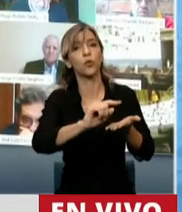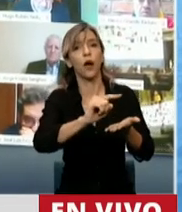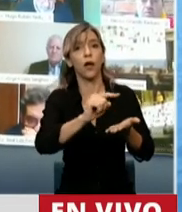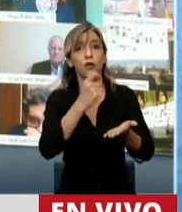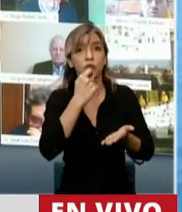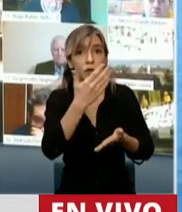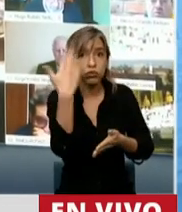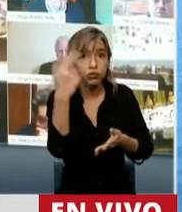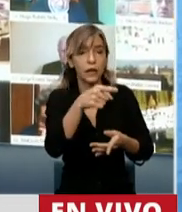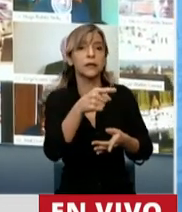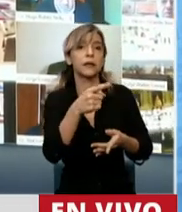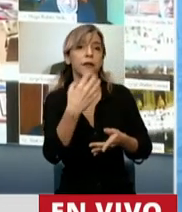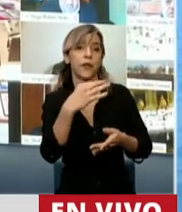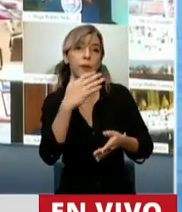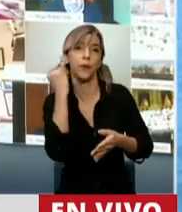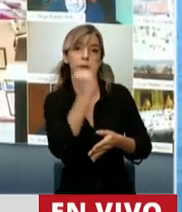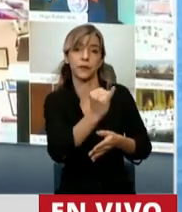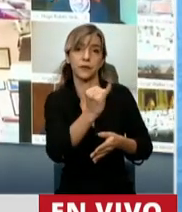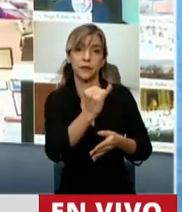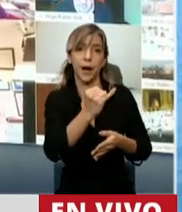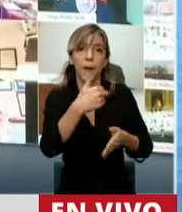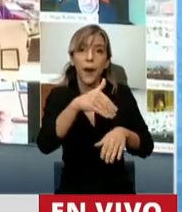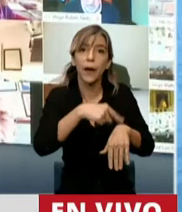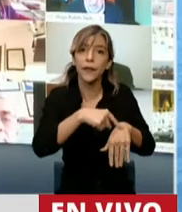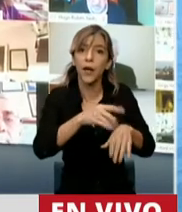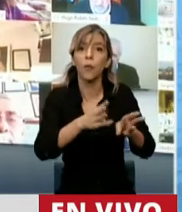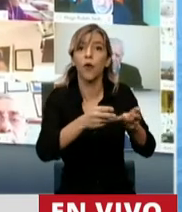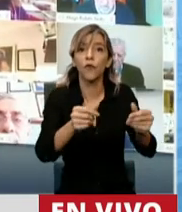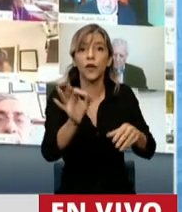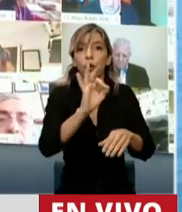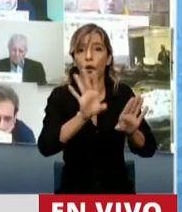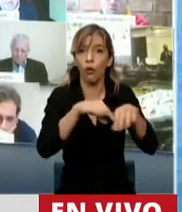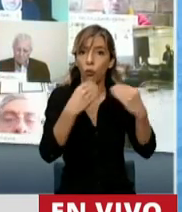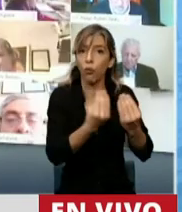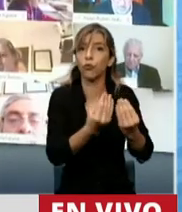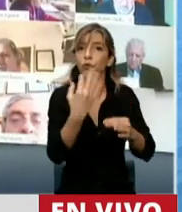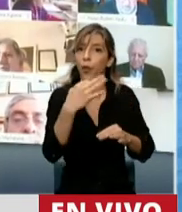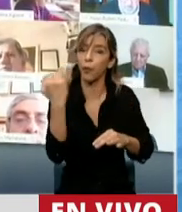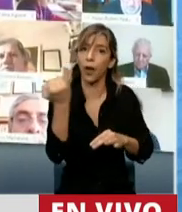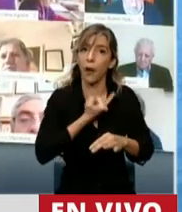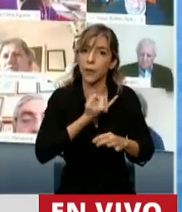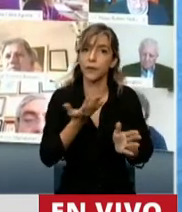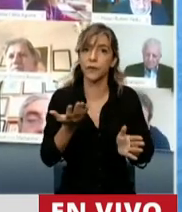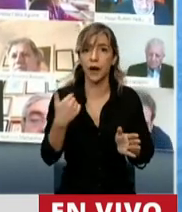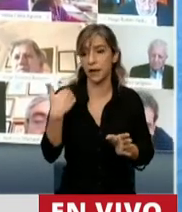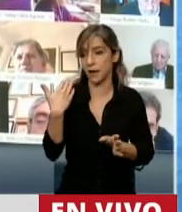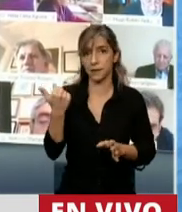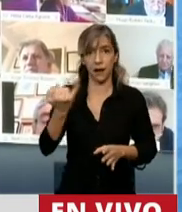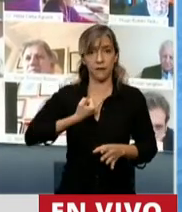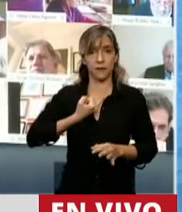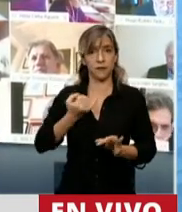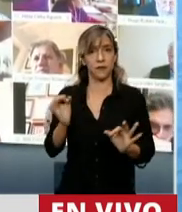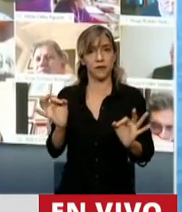exponiendo que redondee porque se acabó el tiempo. Y en lugar de eso me cortó el señor